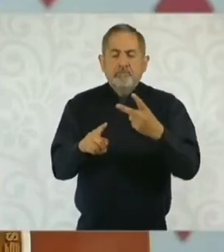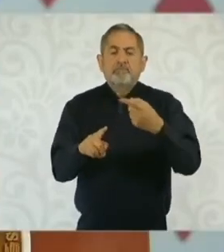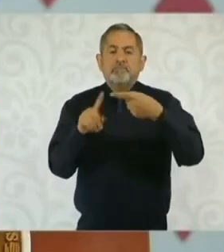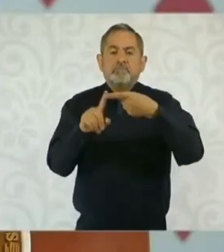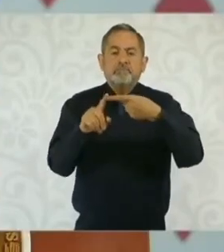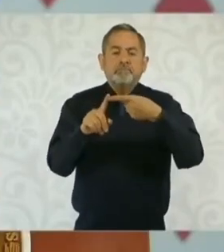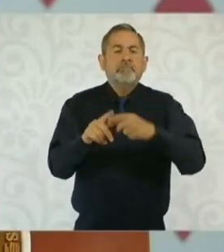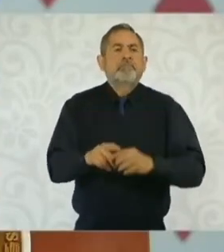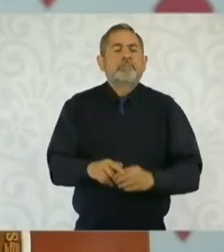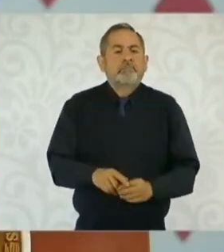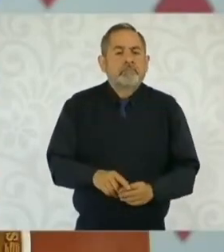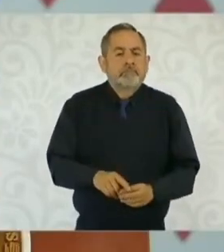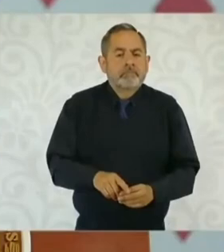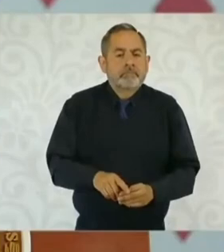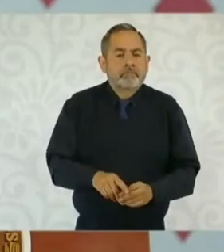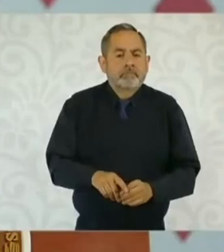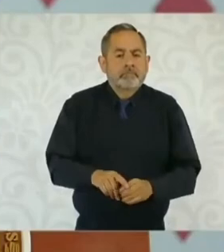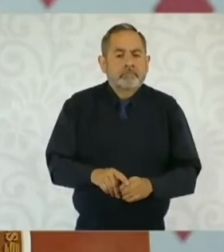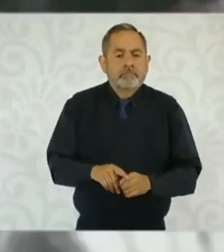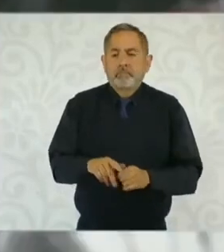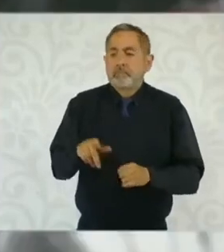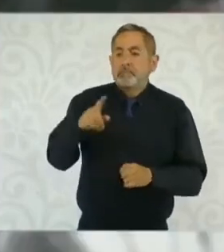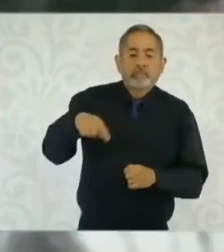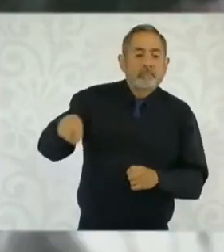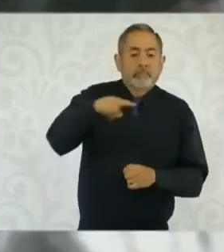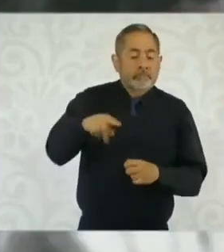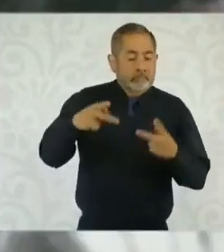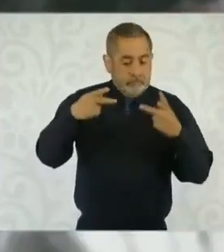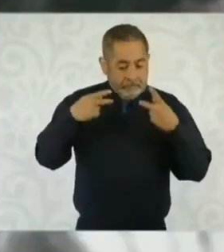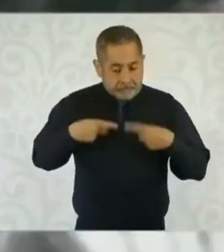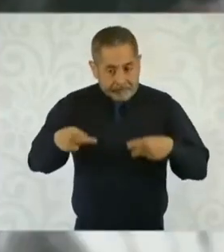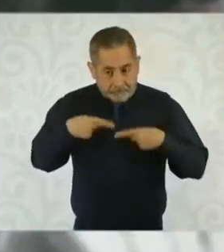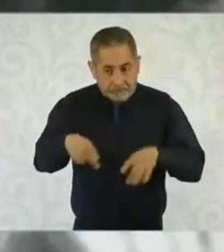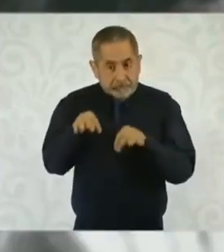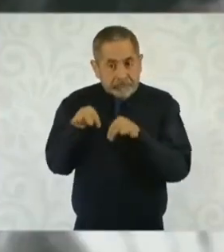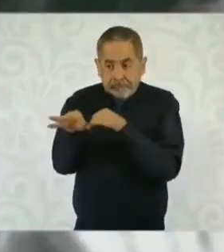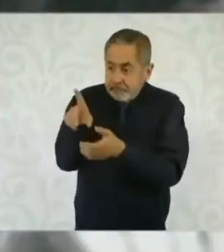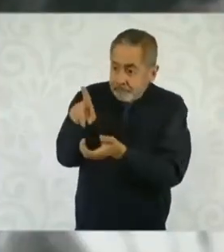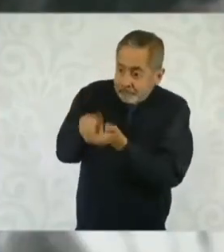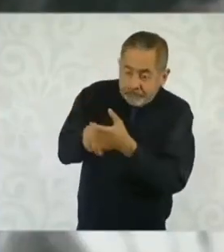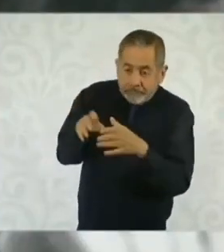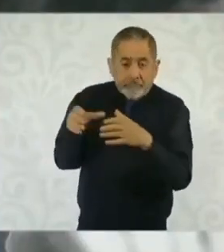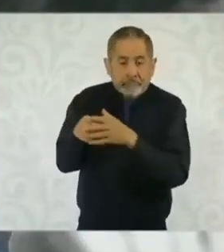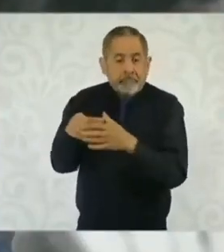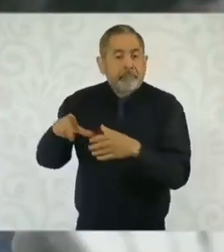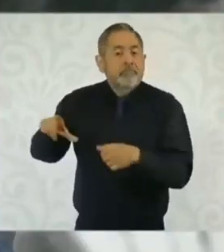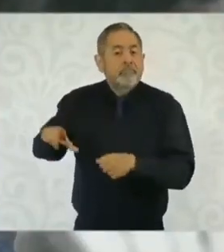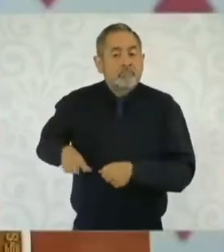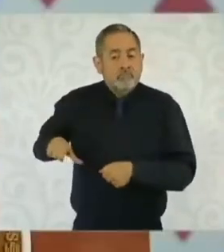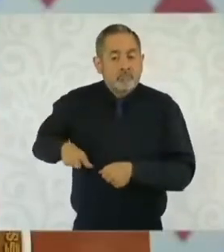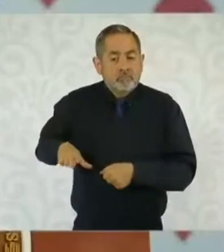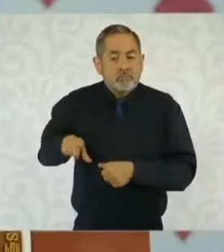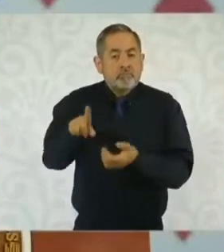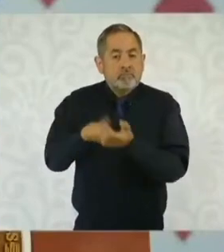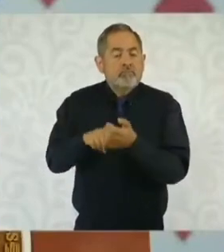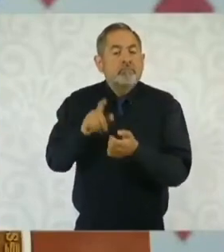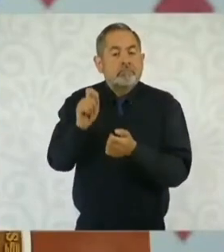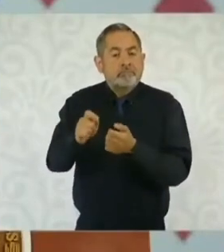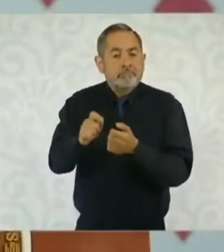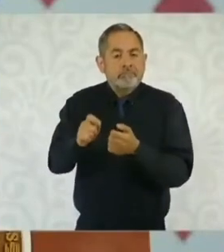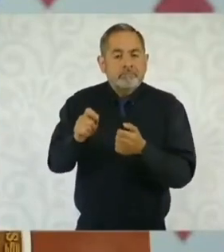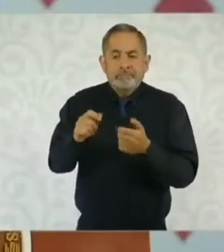Uno, que las personas, servidores públicos de confianza de